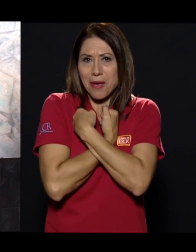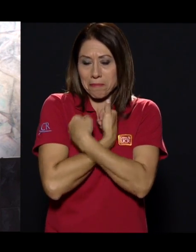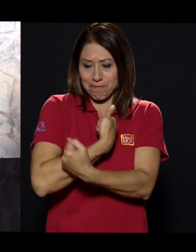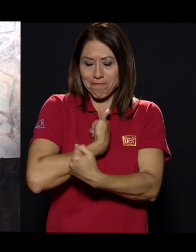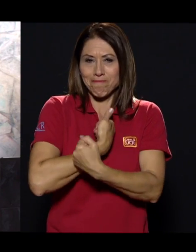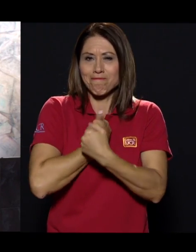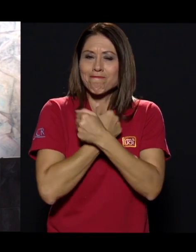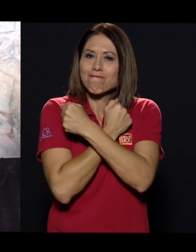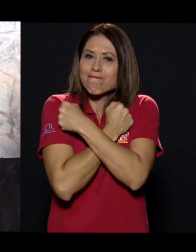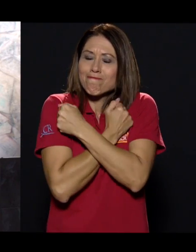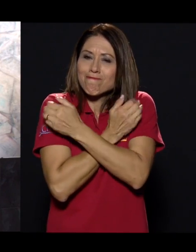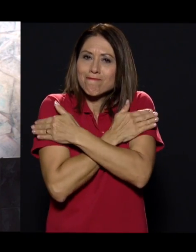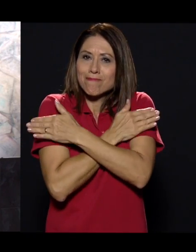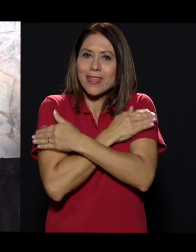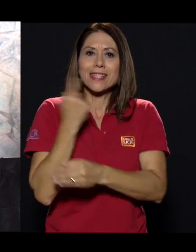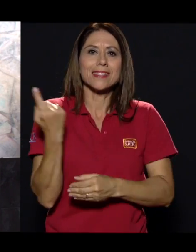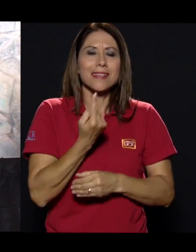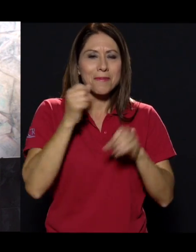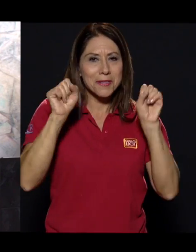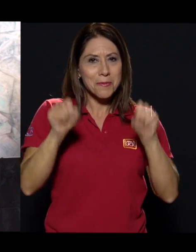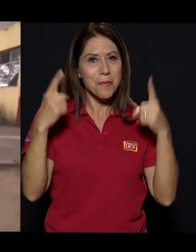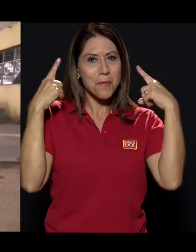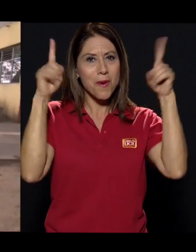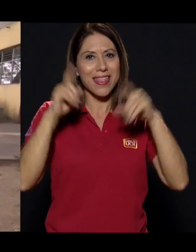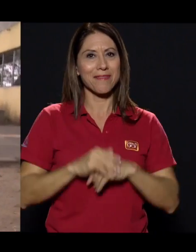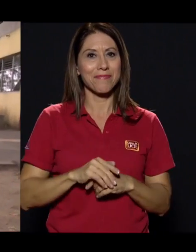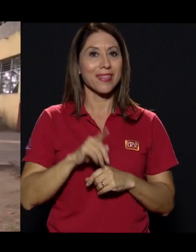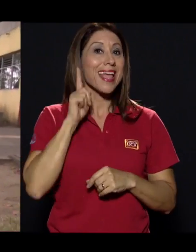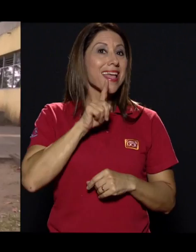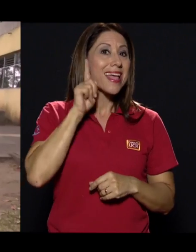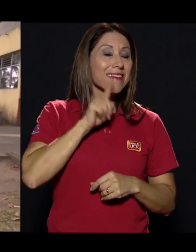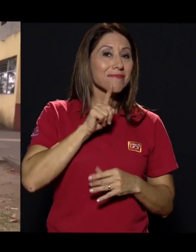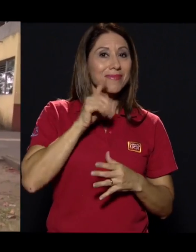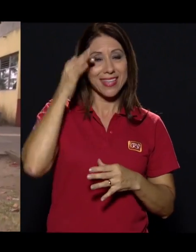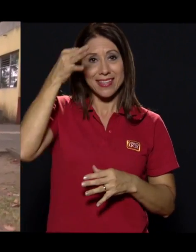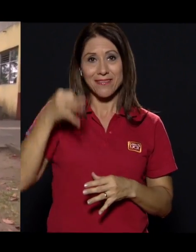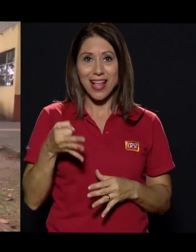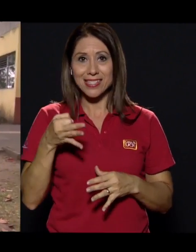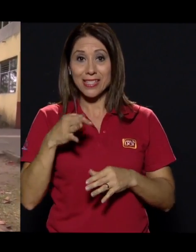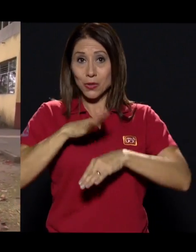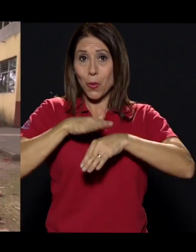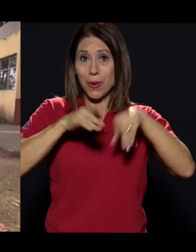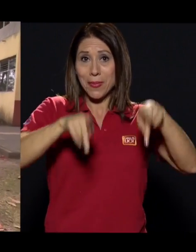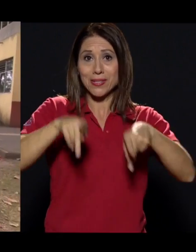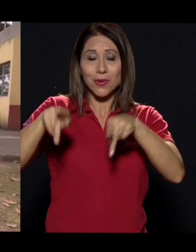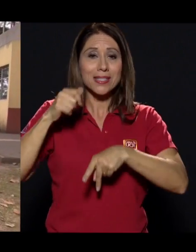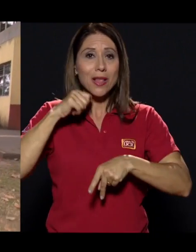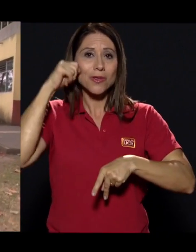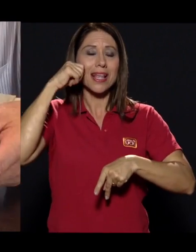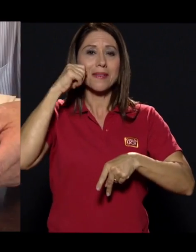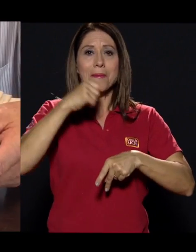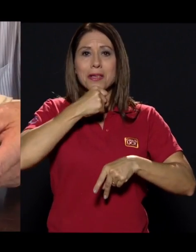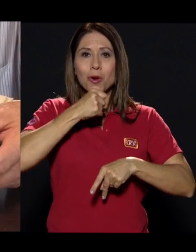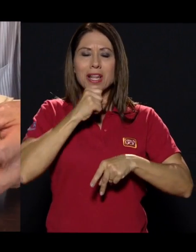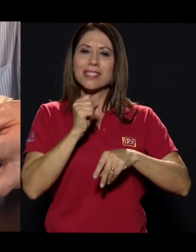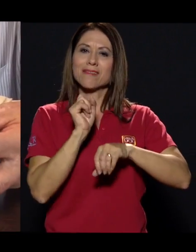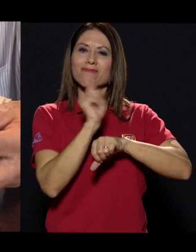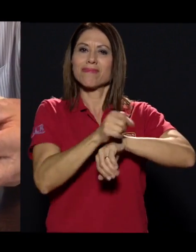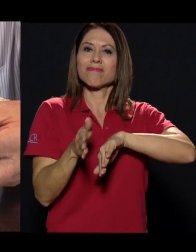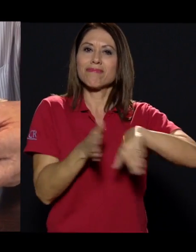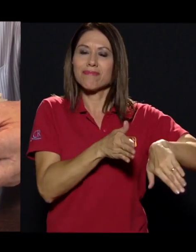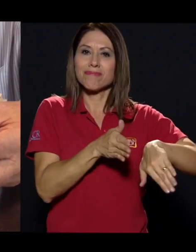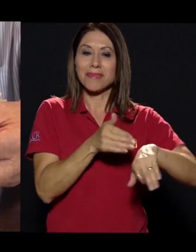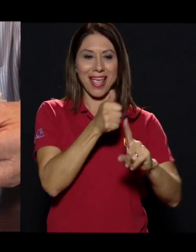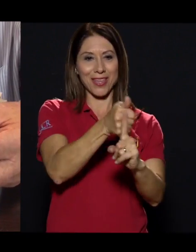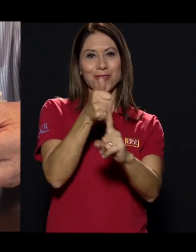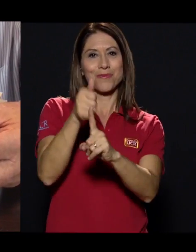sí mismos, siempre se puede. Romper los mitos y las falsas creencias en torno a las personas adultas mayores comienza por las